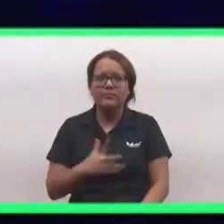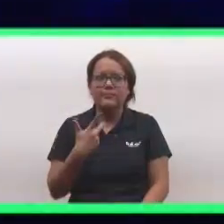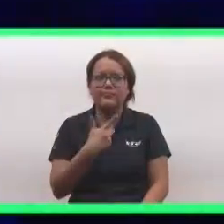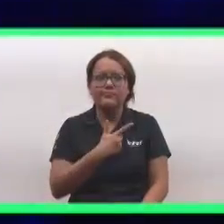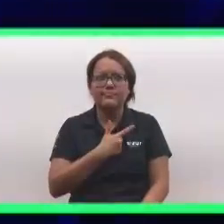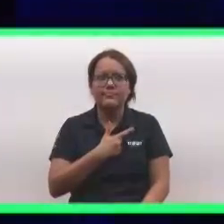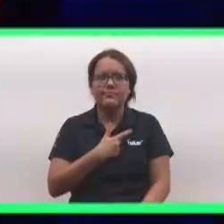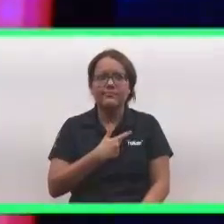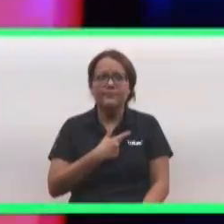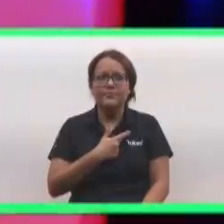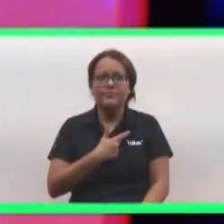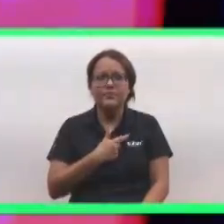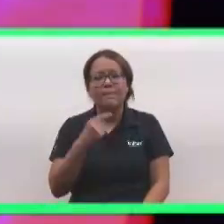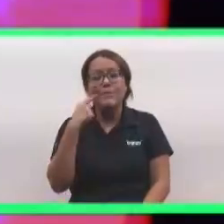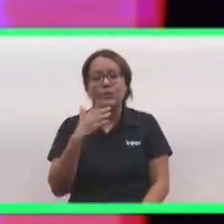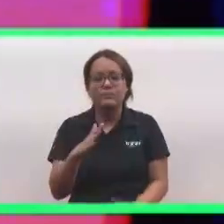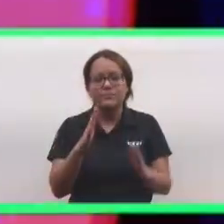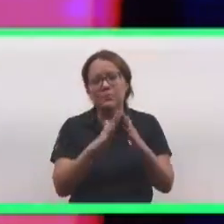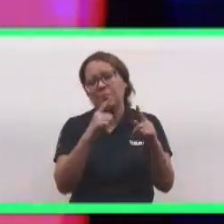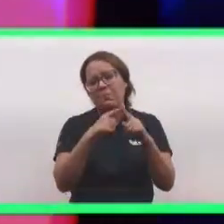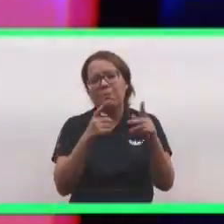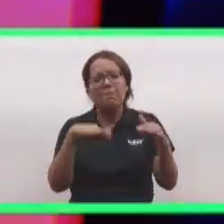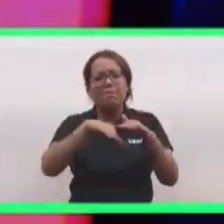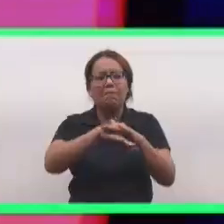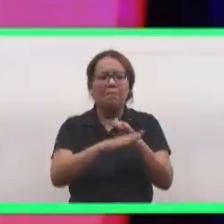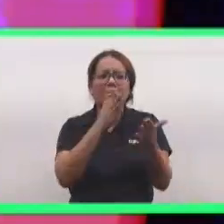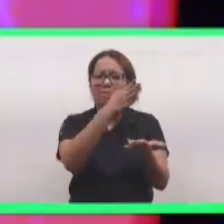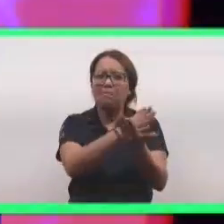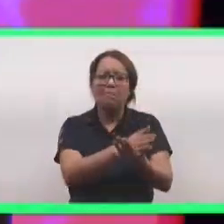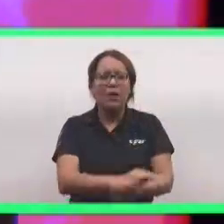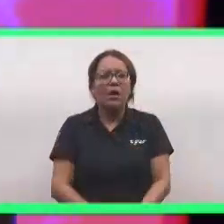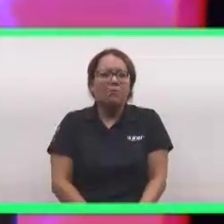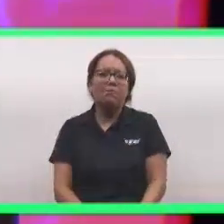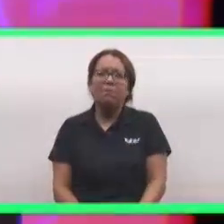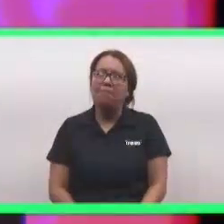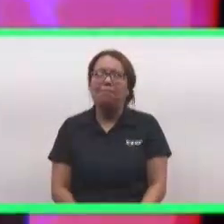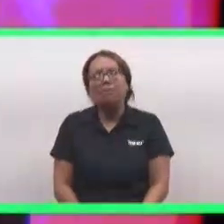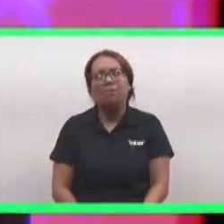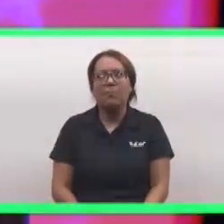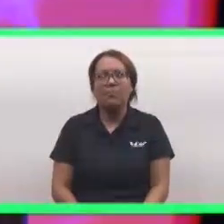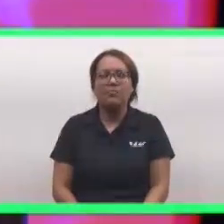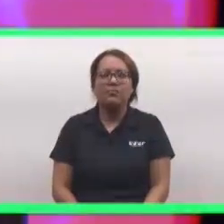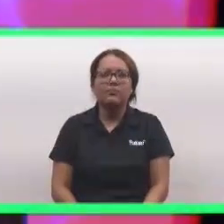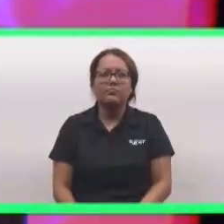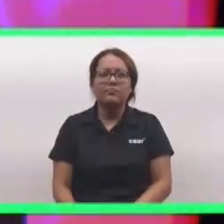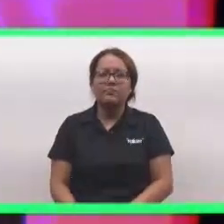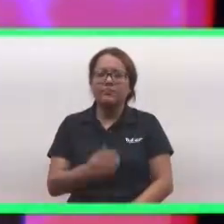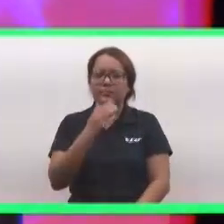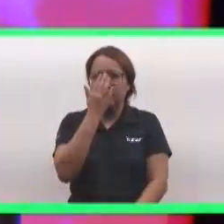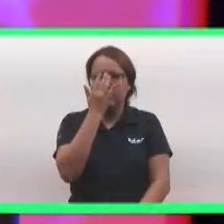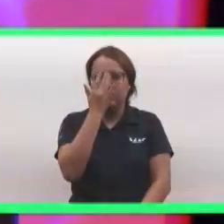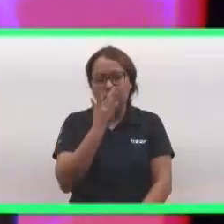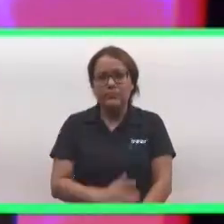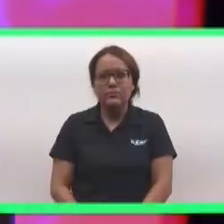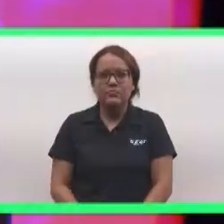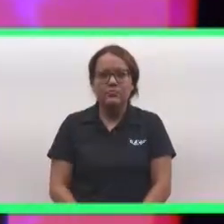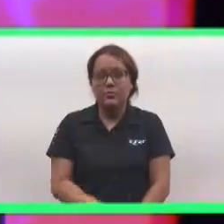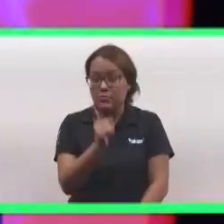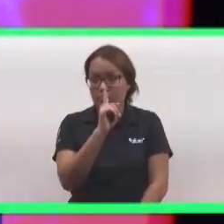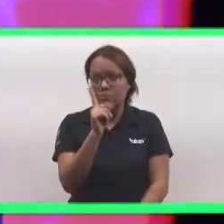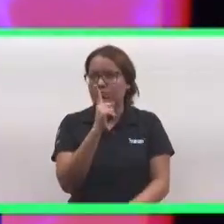¿verdad? Venimos al culto una o dos veces a la semana y creemos que con esa visita la cosa se va a arreglar. No.